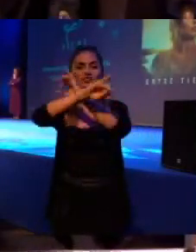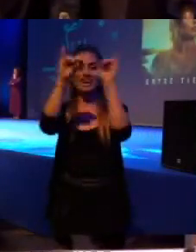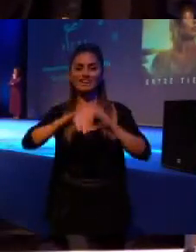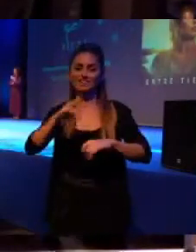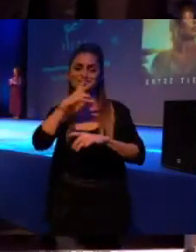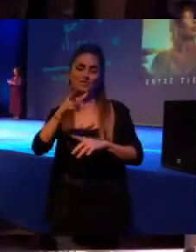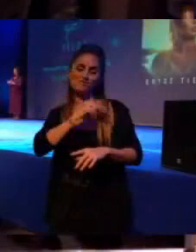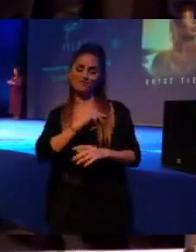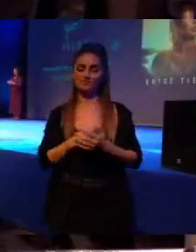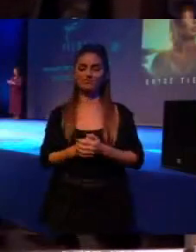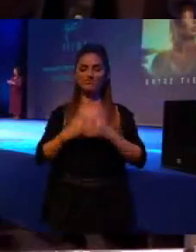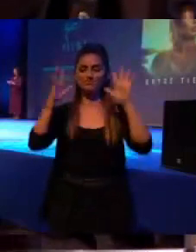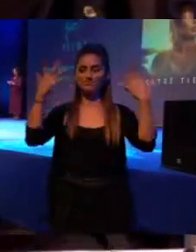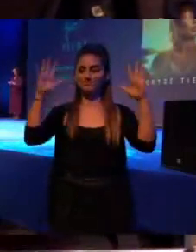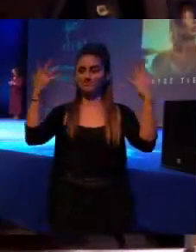premio.